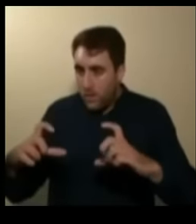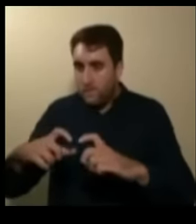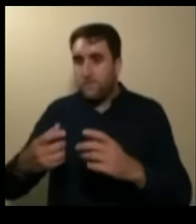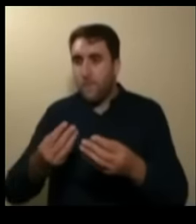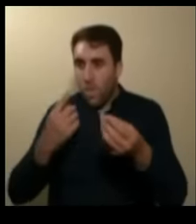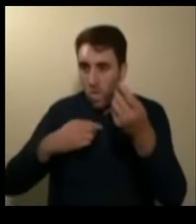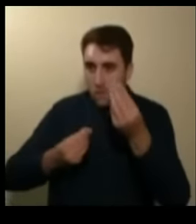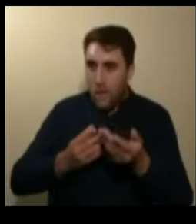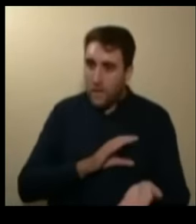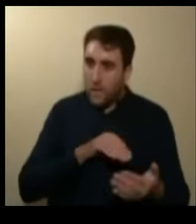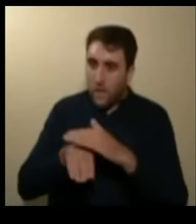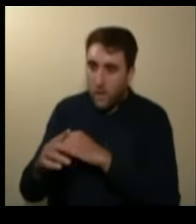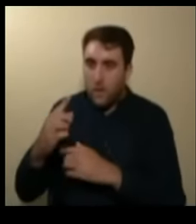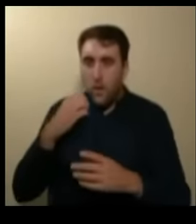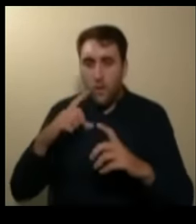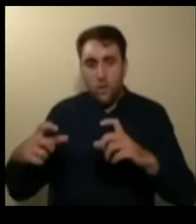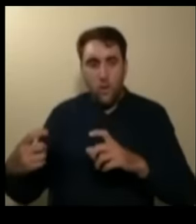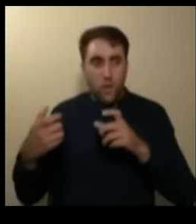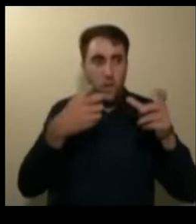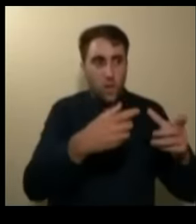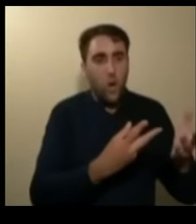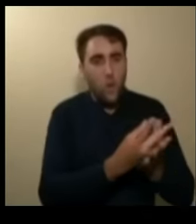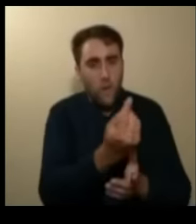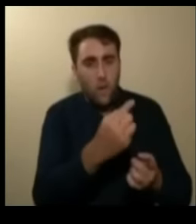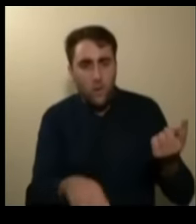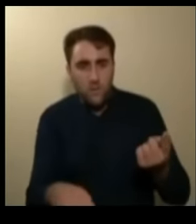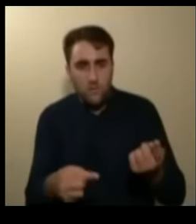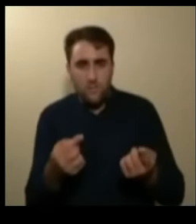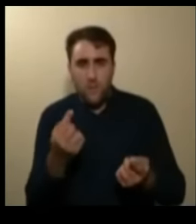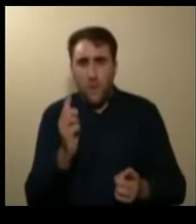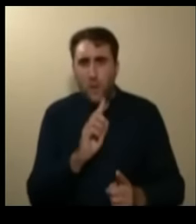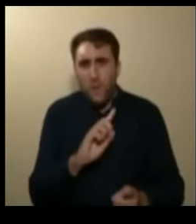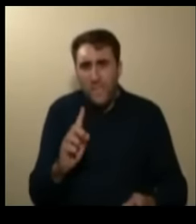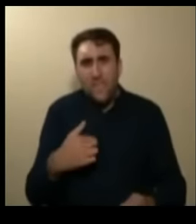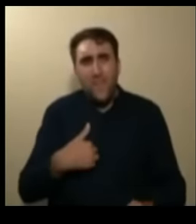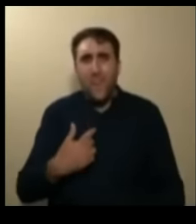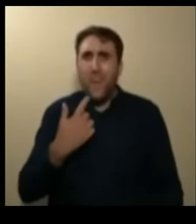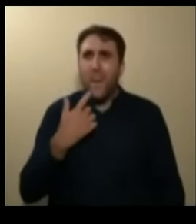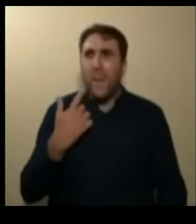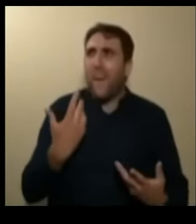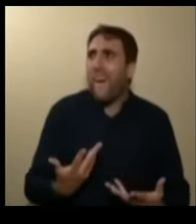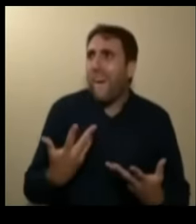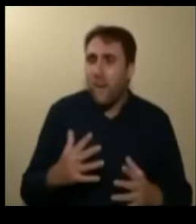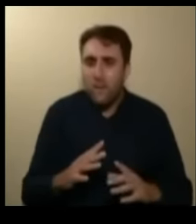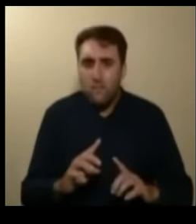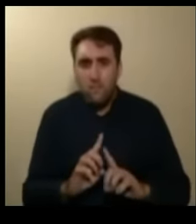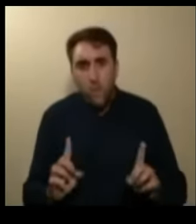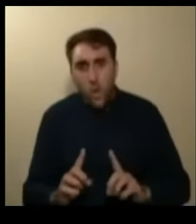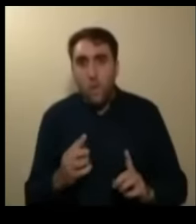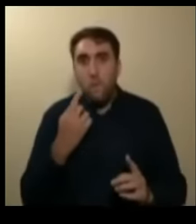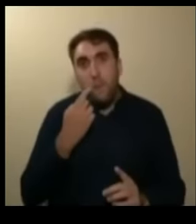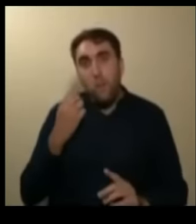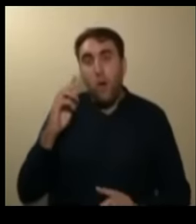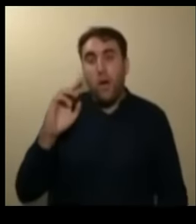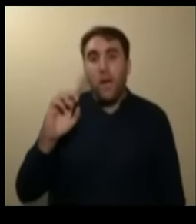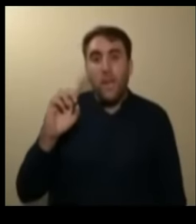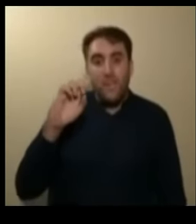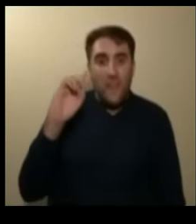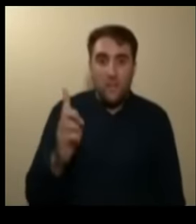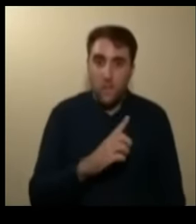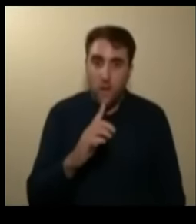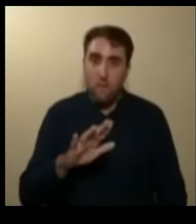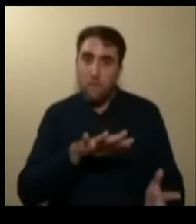y justamente esto no tiene una razón antojadiza, responde justamente a criterios internacionales que fijan en más o menos